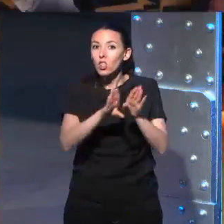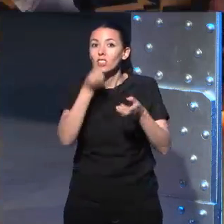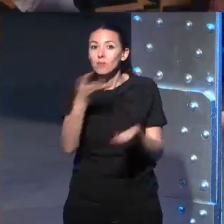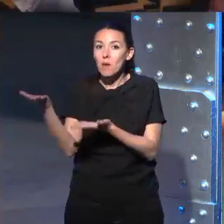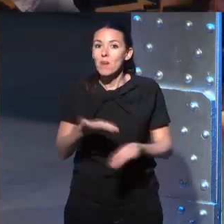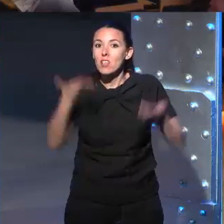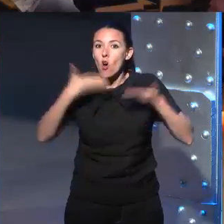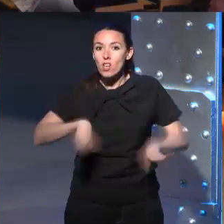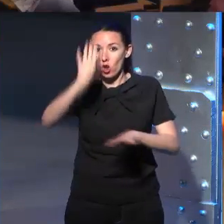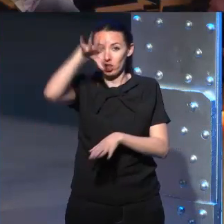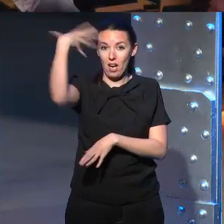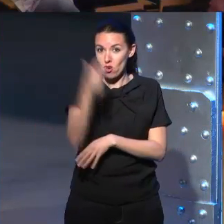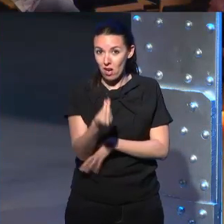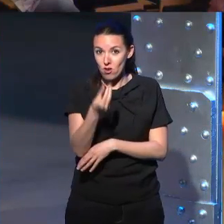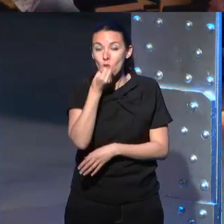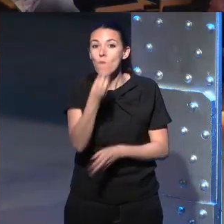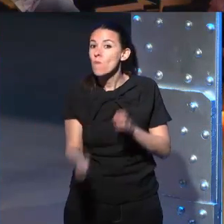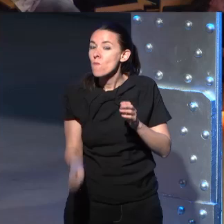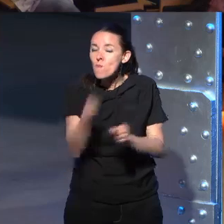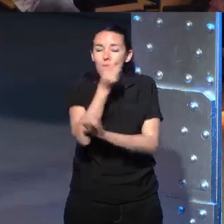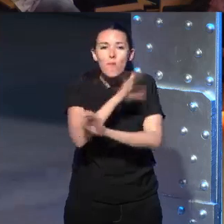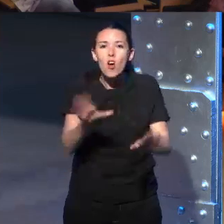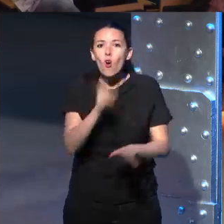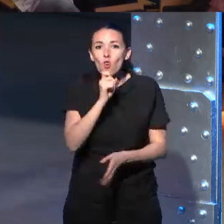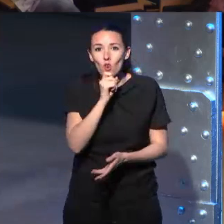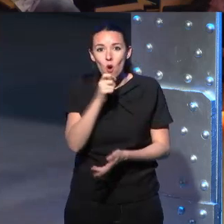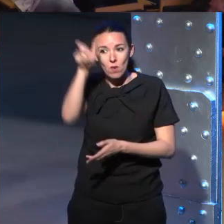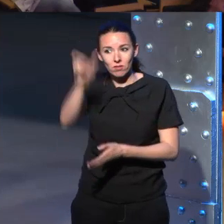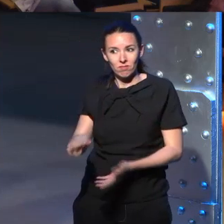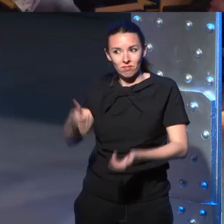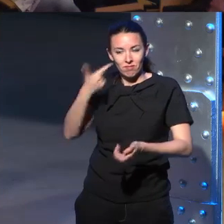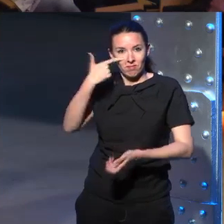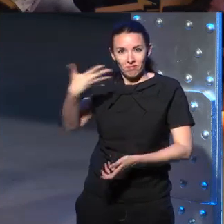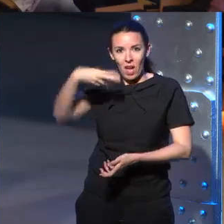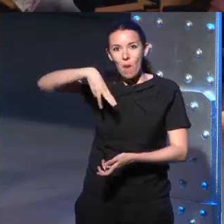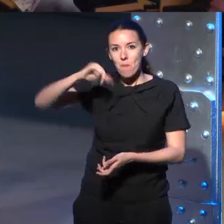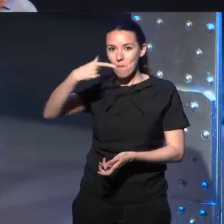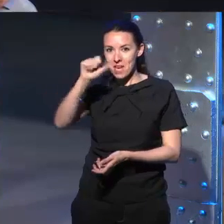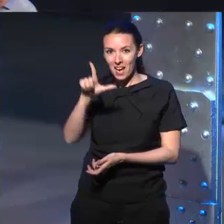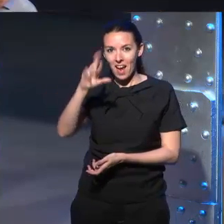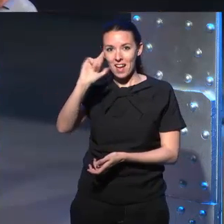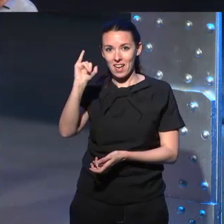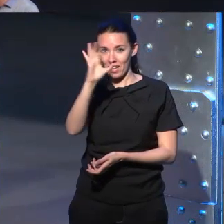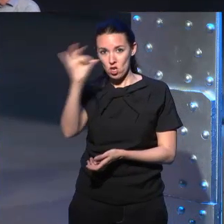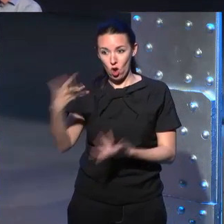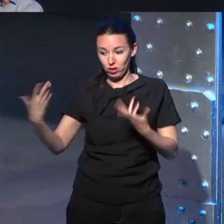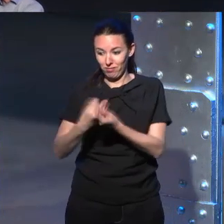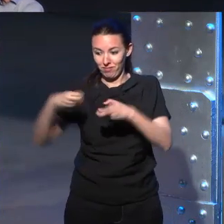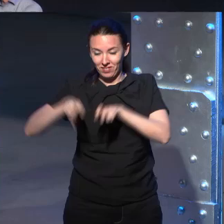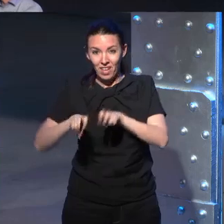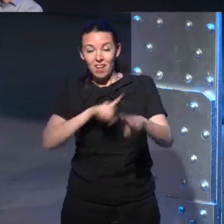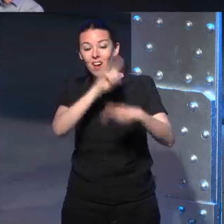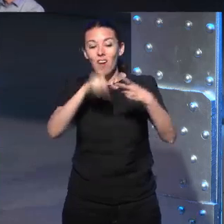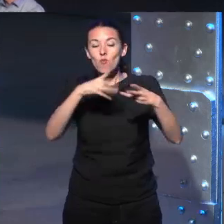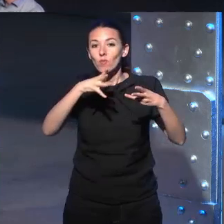visto. Y qué mejor día que hacerlo teniendo al gran Miguel Ríos aquí junto a nosotros. La tercera